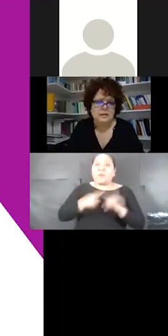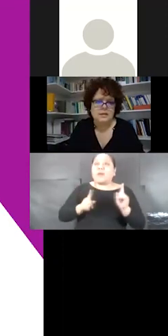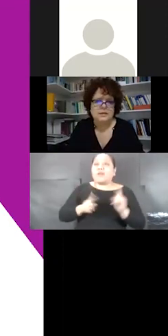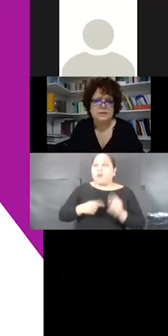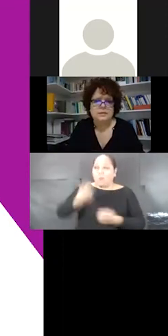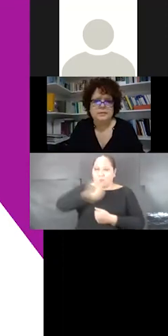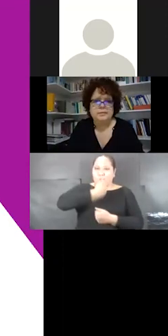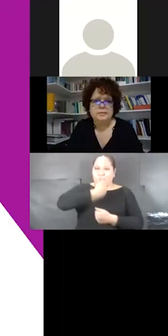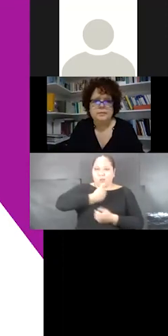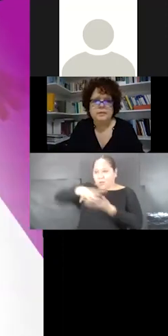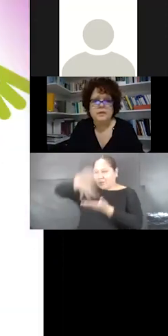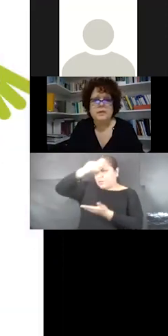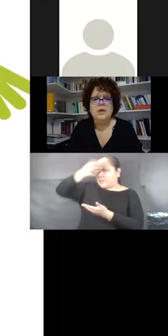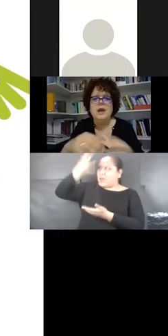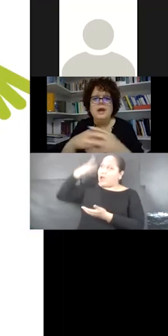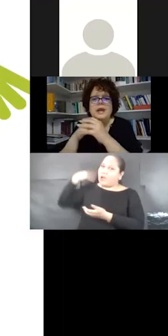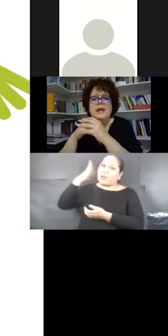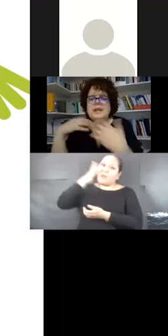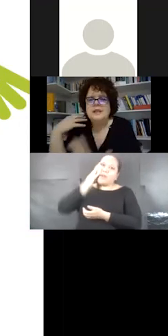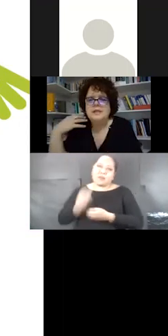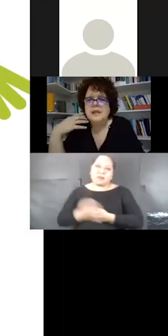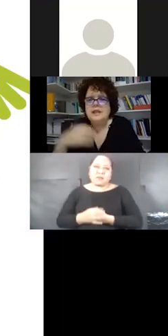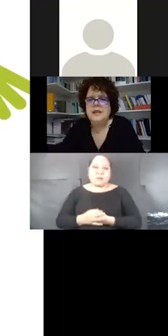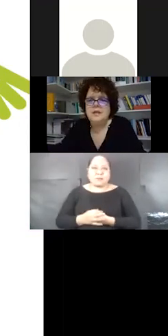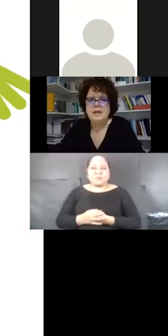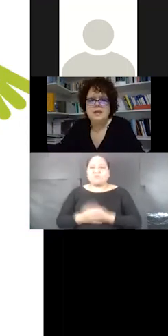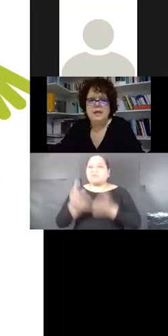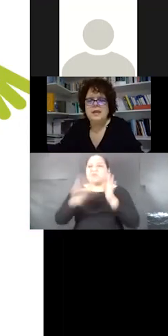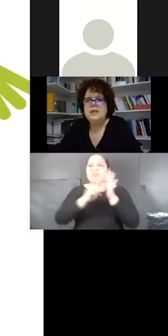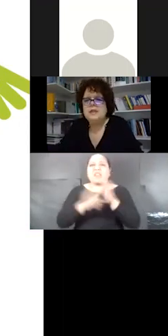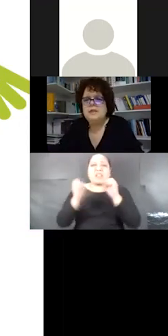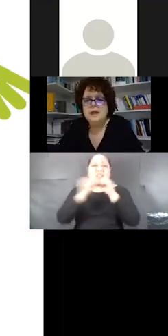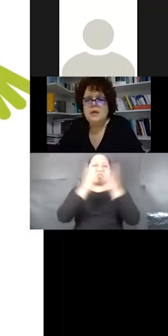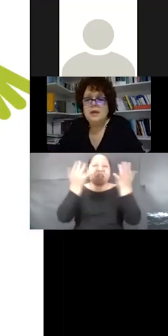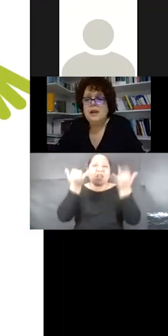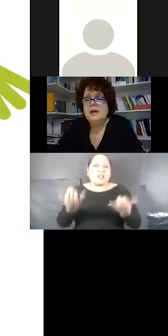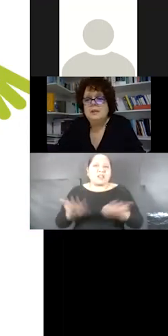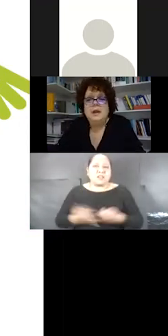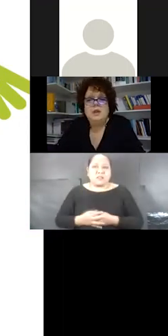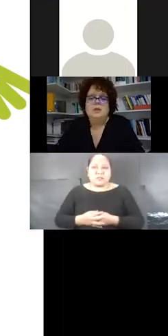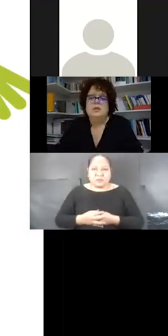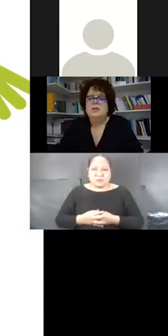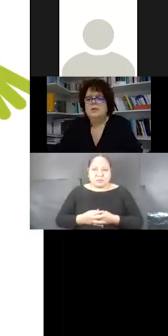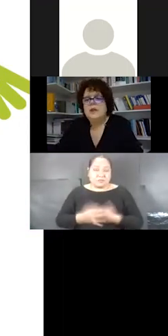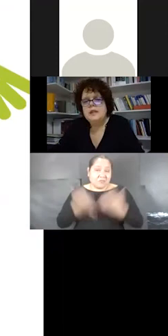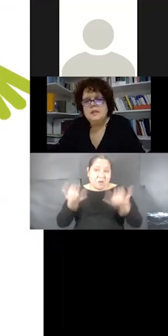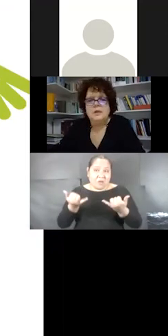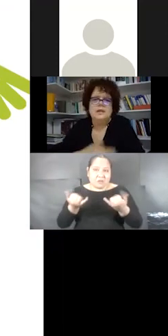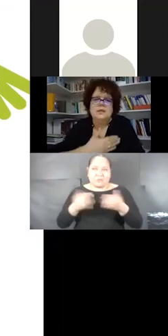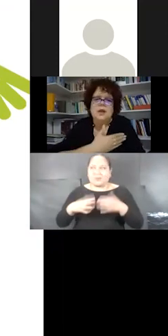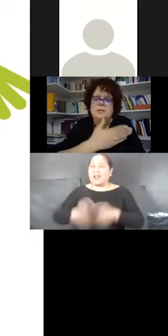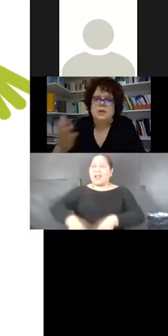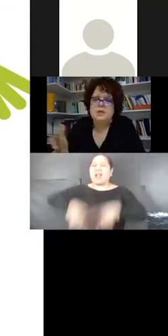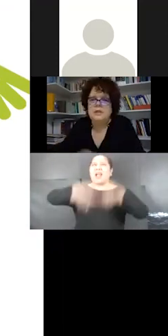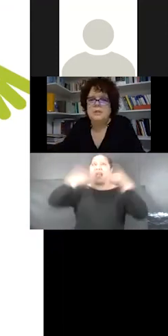tema este. Ahora, ¿y qué significa el día de hoy? El día de hoy significa un gran avance para nosotros, estamos felices porque